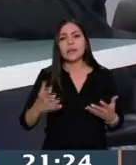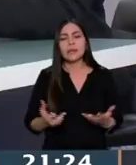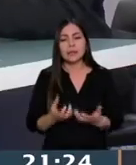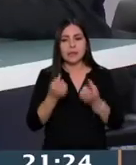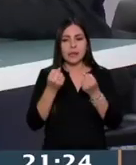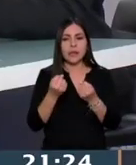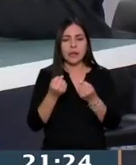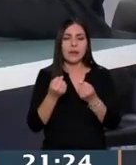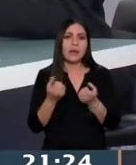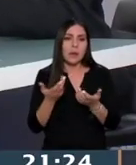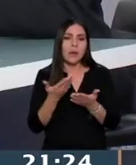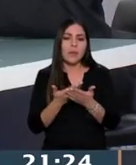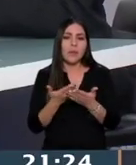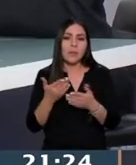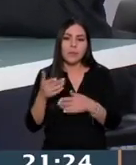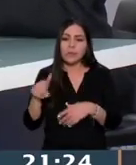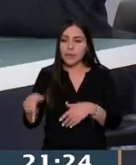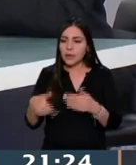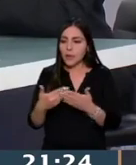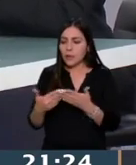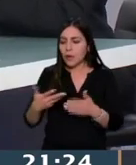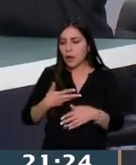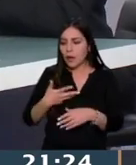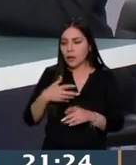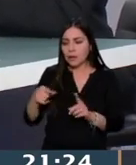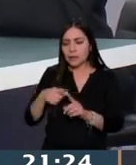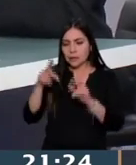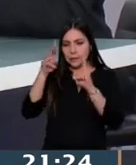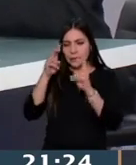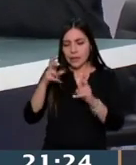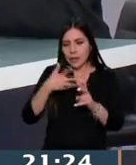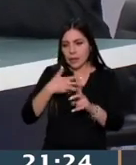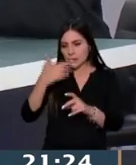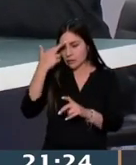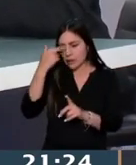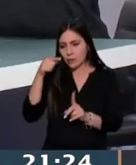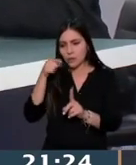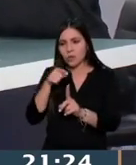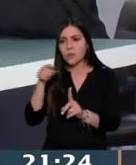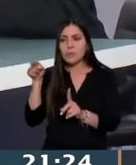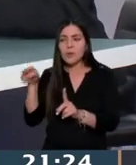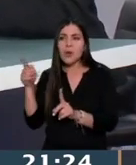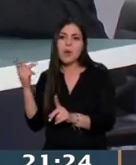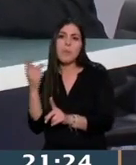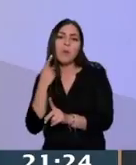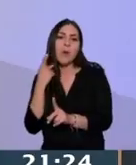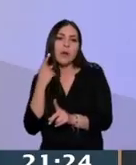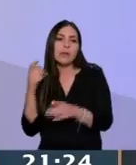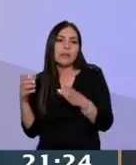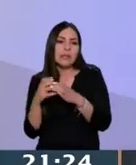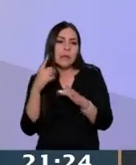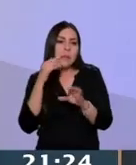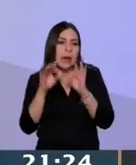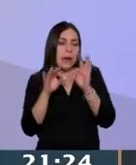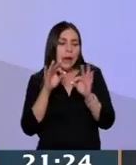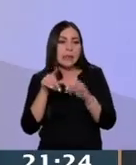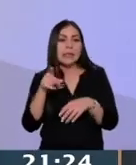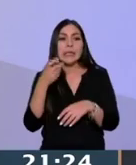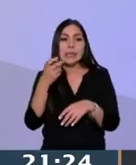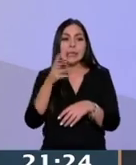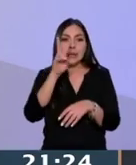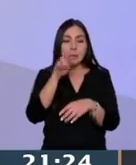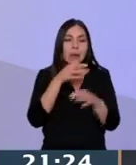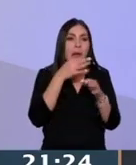motivación política. Exacto. Con la forma en que se ha venido manejando este tema. No hay una intención de informar, sino de